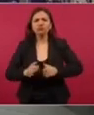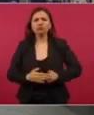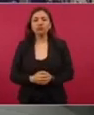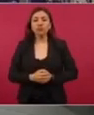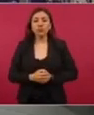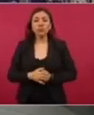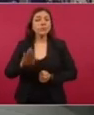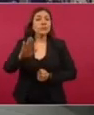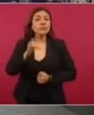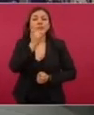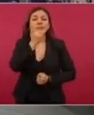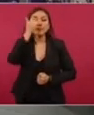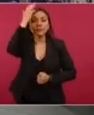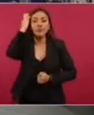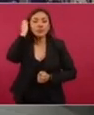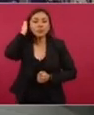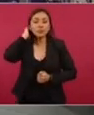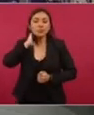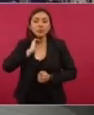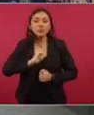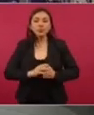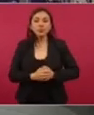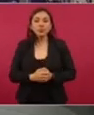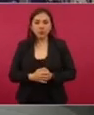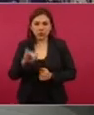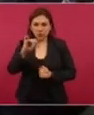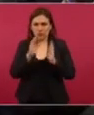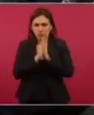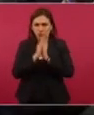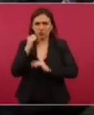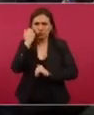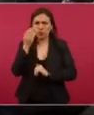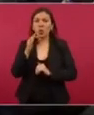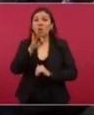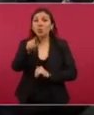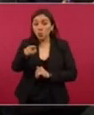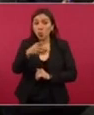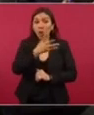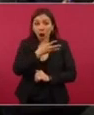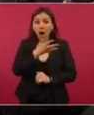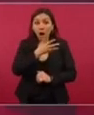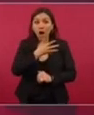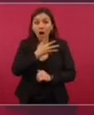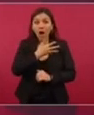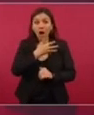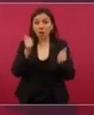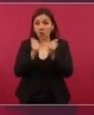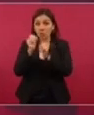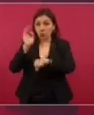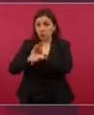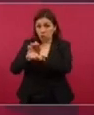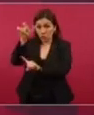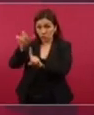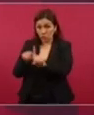Nada más que adelante. Bueno, te iba a decir si tú tienes protección.